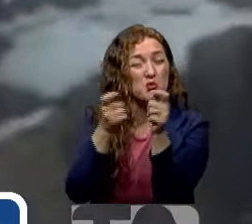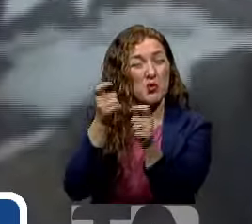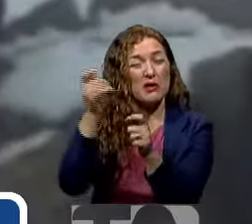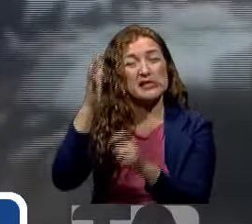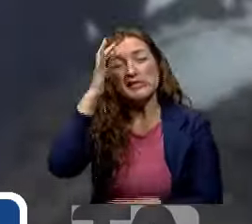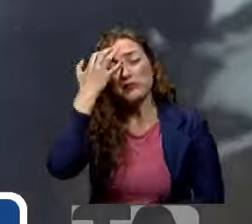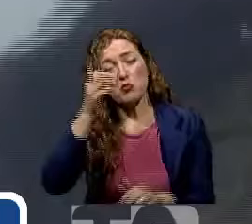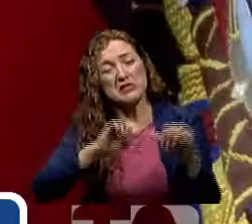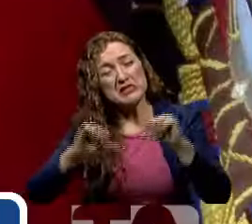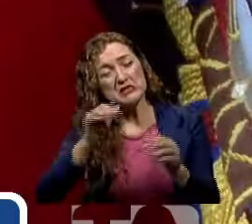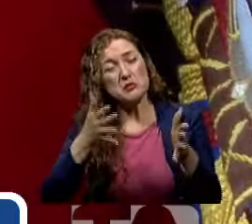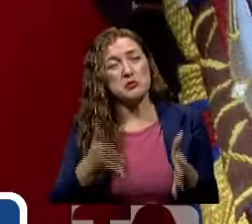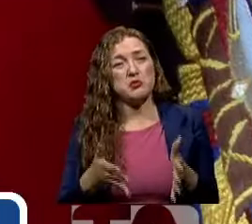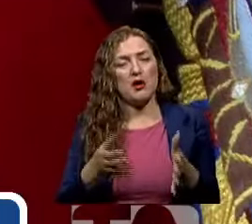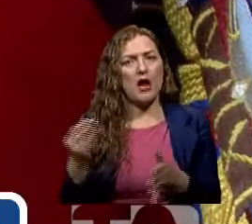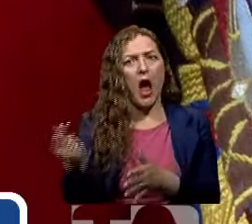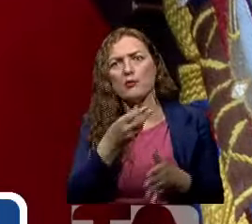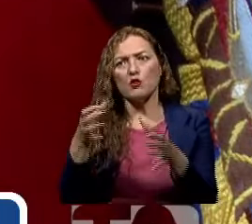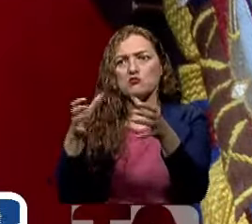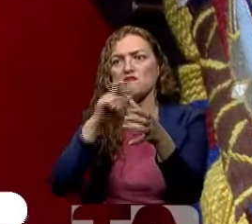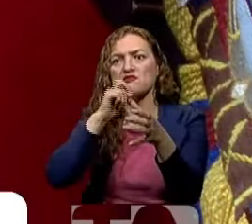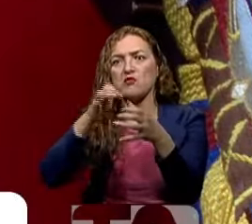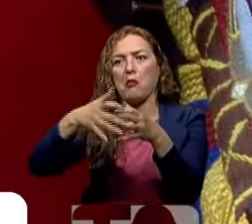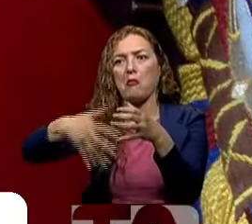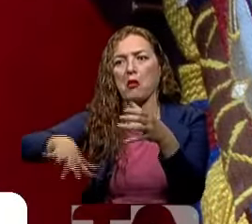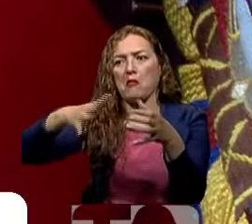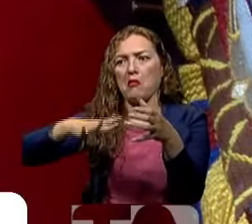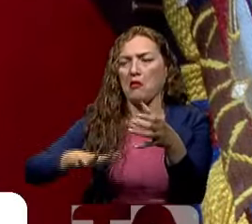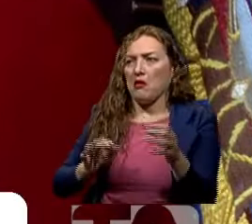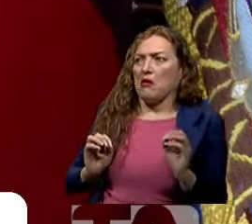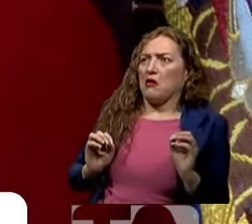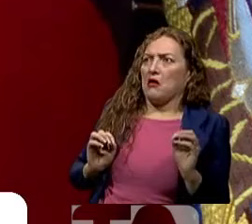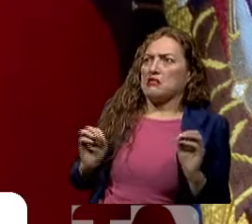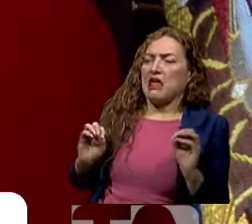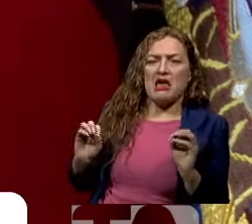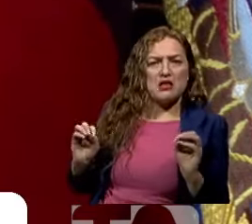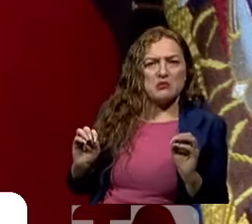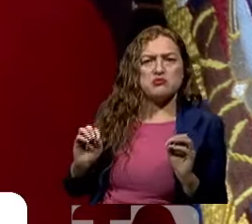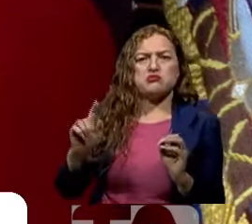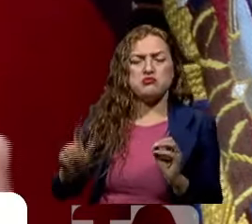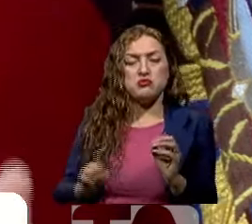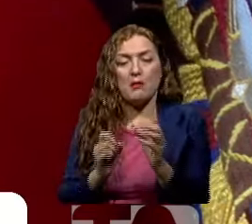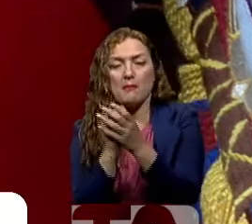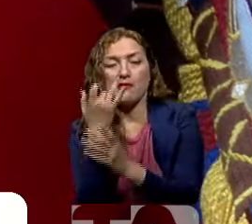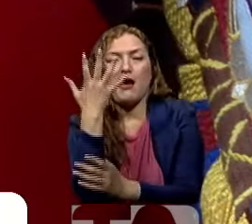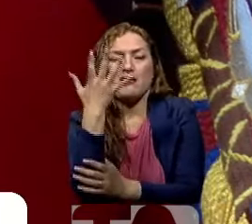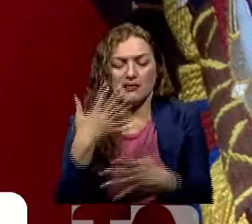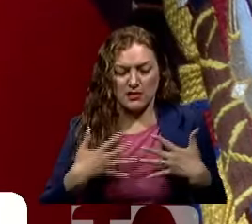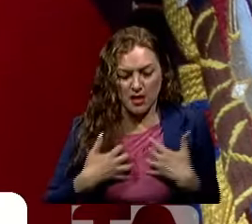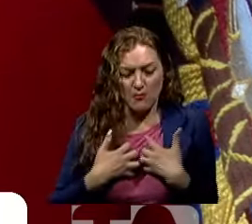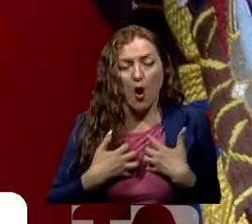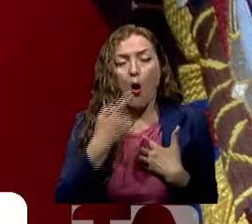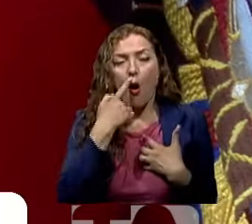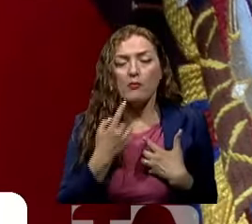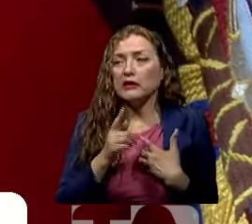esta pérdida avanza. Entonces, este fenómeno o las especies, tanto plantas o animales o el mismo